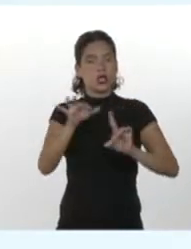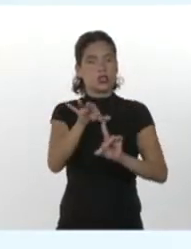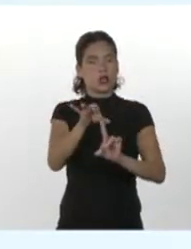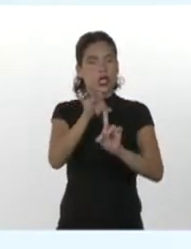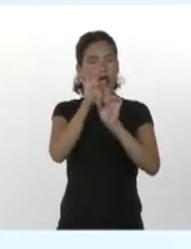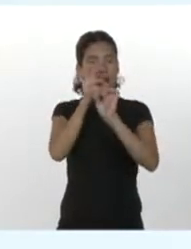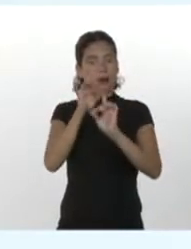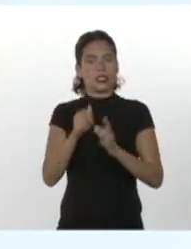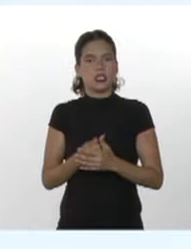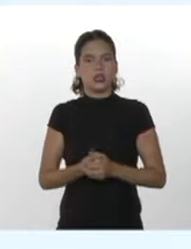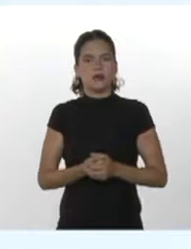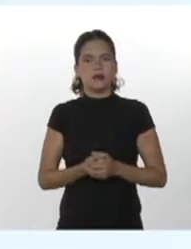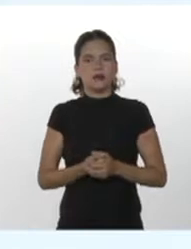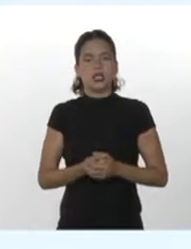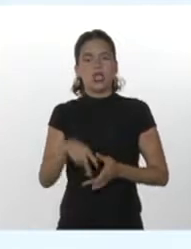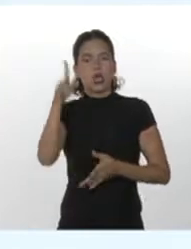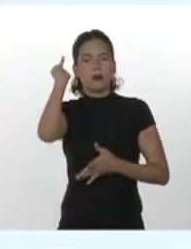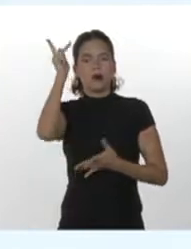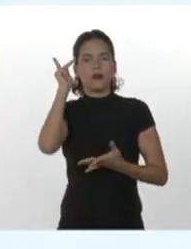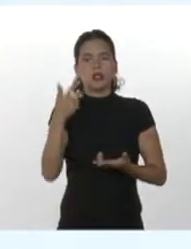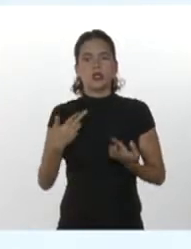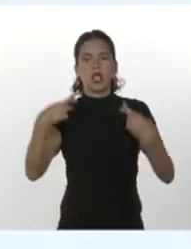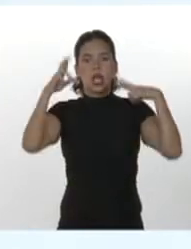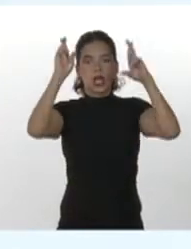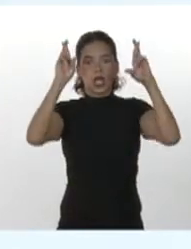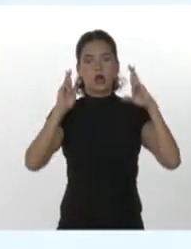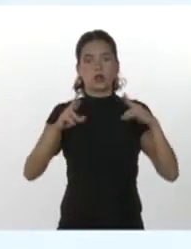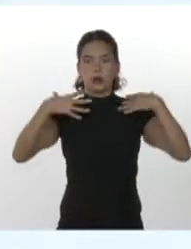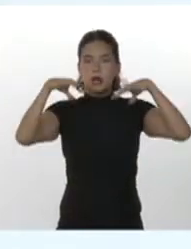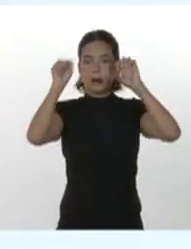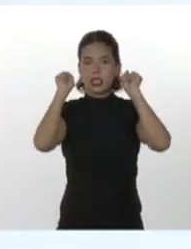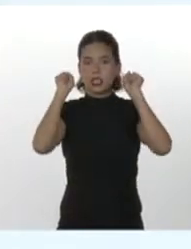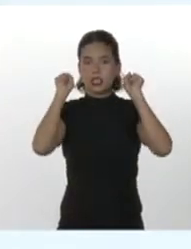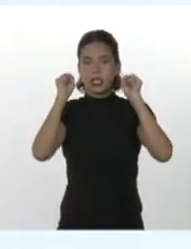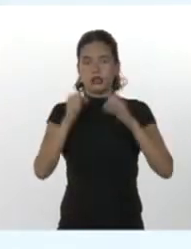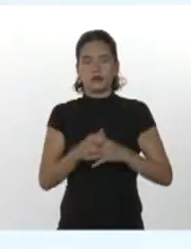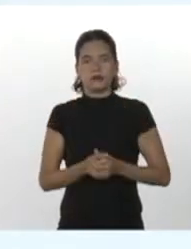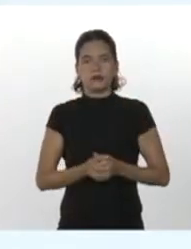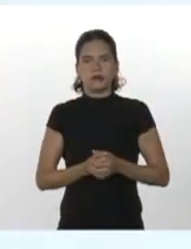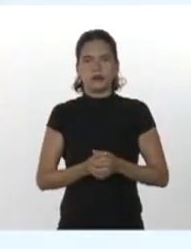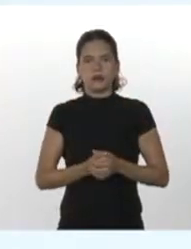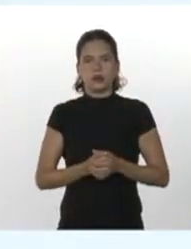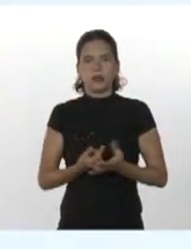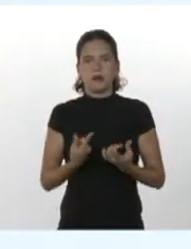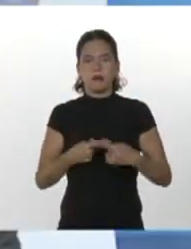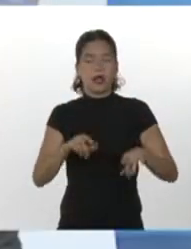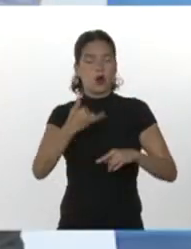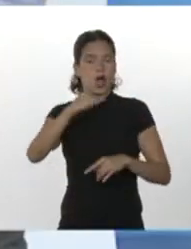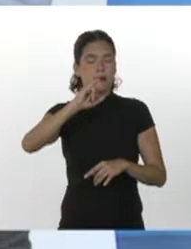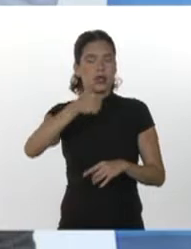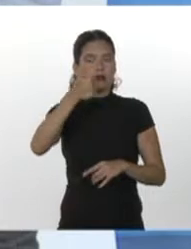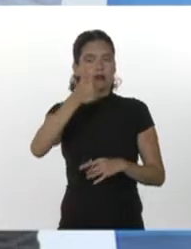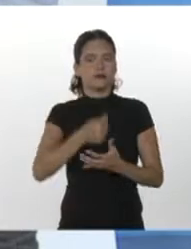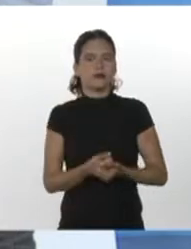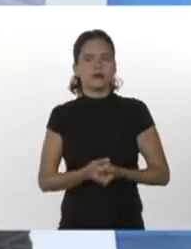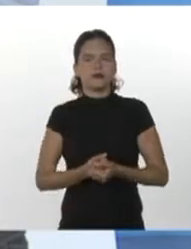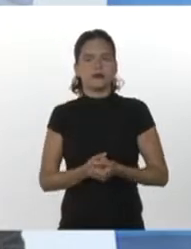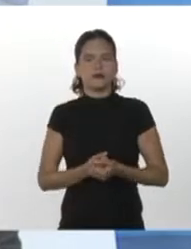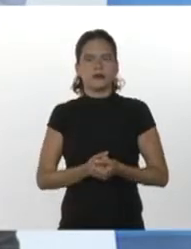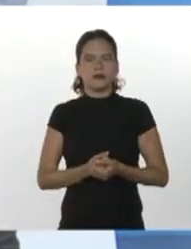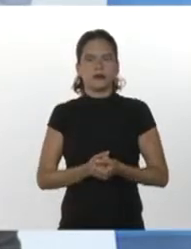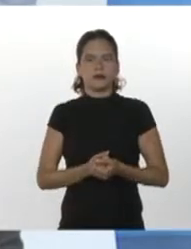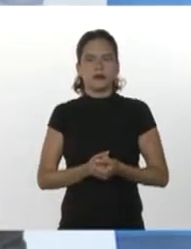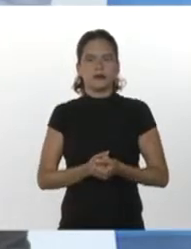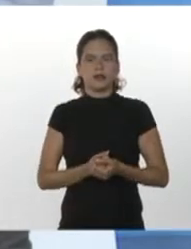educación especial y los profesores de nuestro segmento de recursos para el aprendizaje. Pero hay mucho más, Williamny. Pues claro que